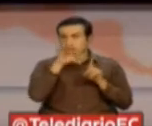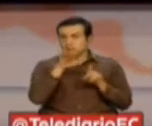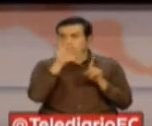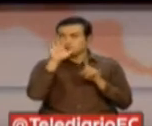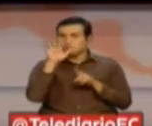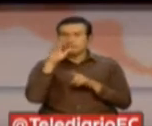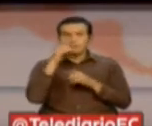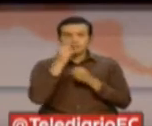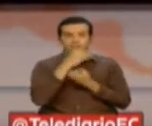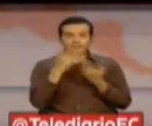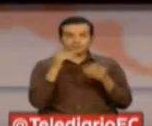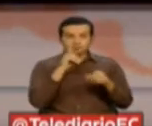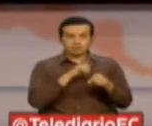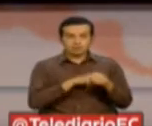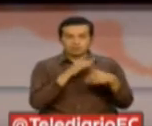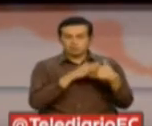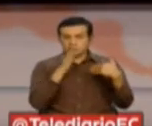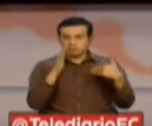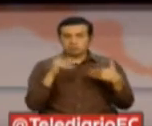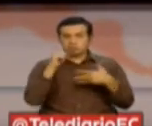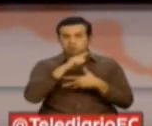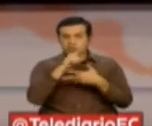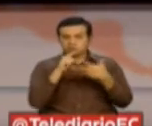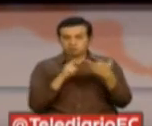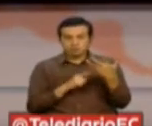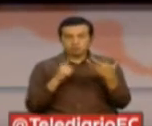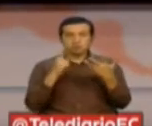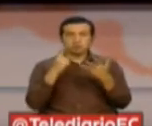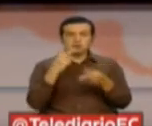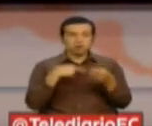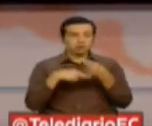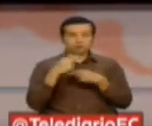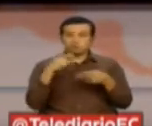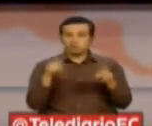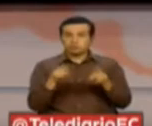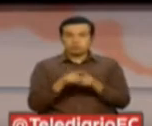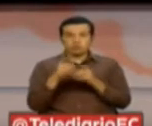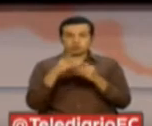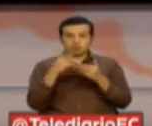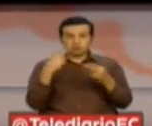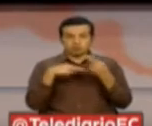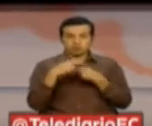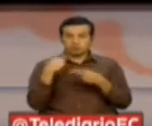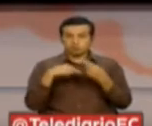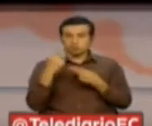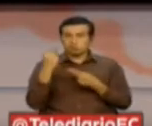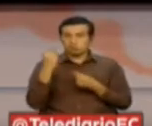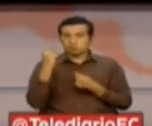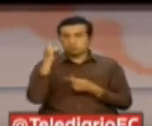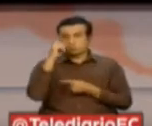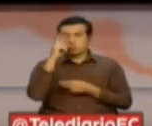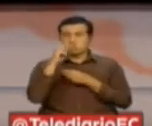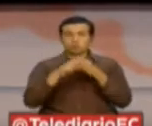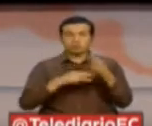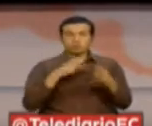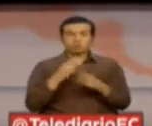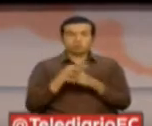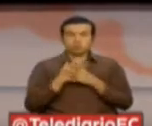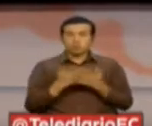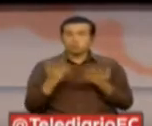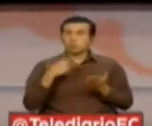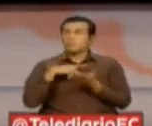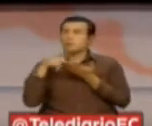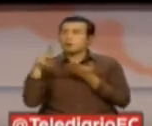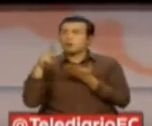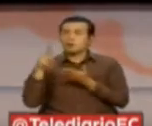estoy mal porque hay un periodo de tiempo que se debe considerar el negocio funciona así la liquidez de los negocios es lo más peleado del mundo cuanto en cuanto a